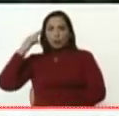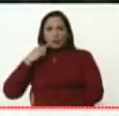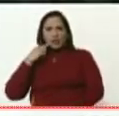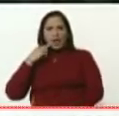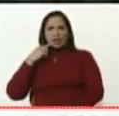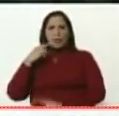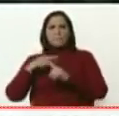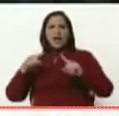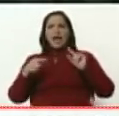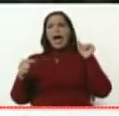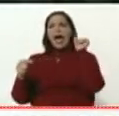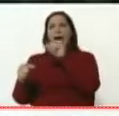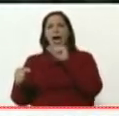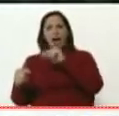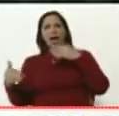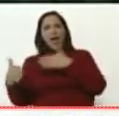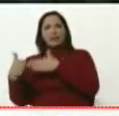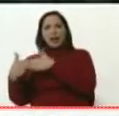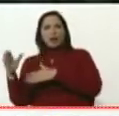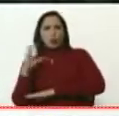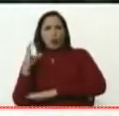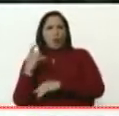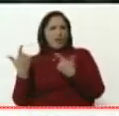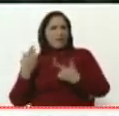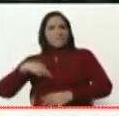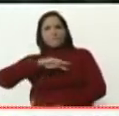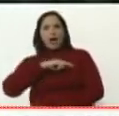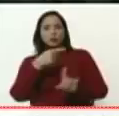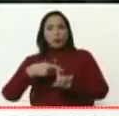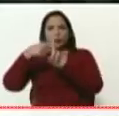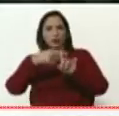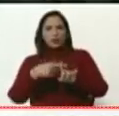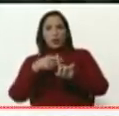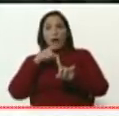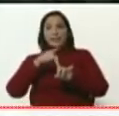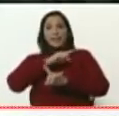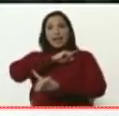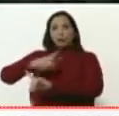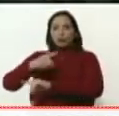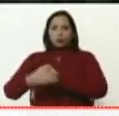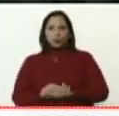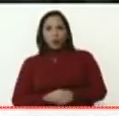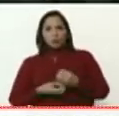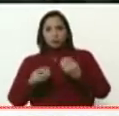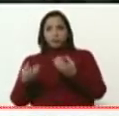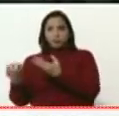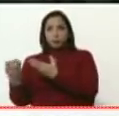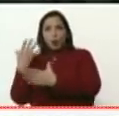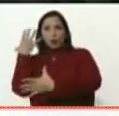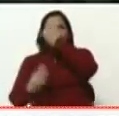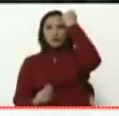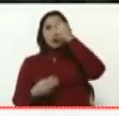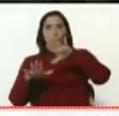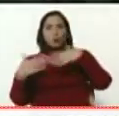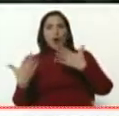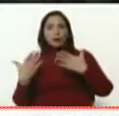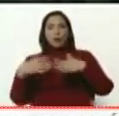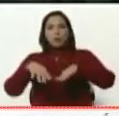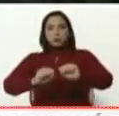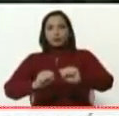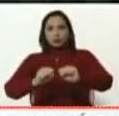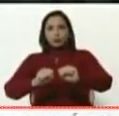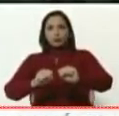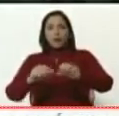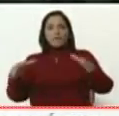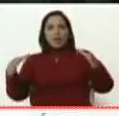Venezuela. Ese era el falso positivo, o esa era la instrucción que recibieron estos desertores cuando asaltaron el batallón